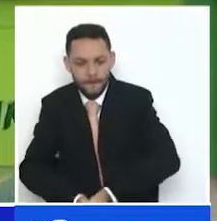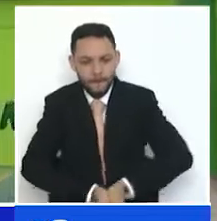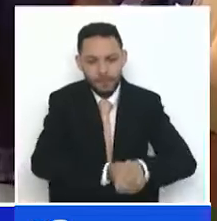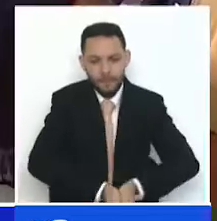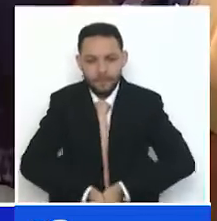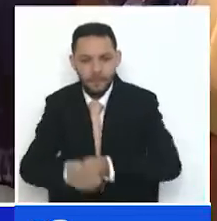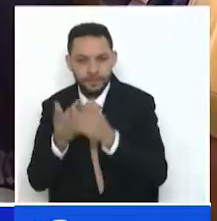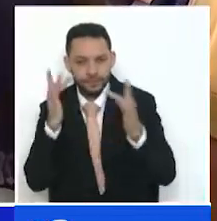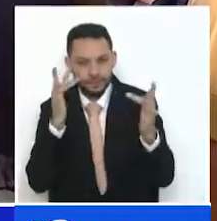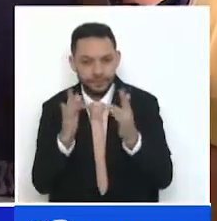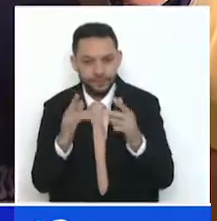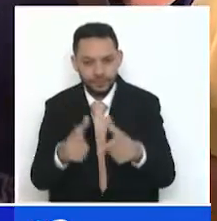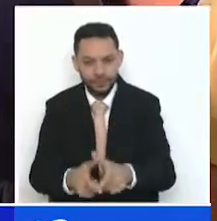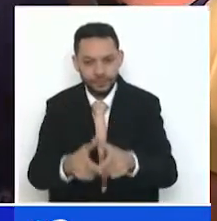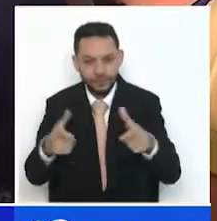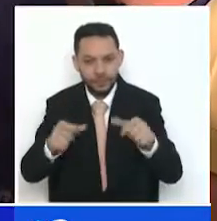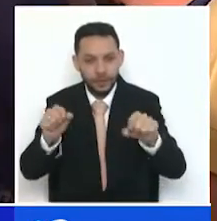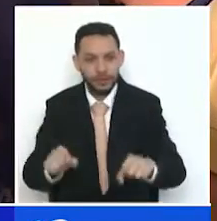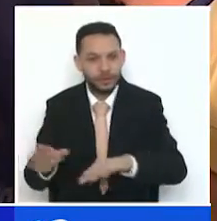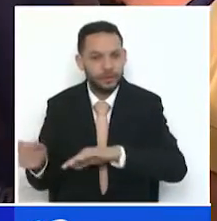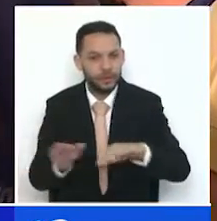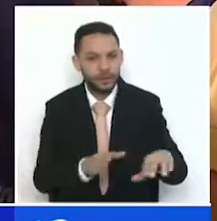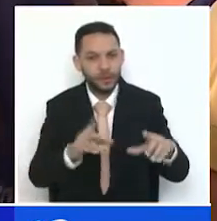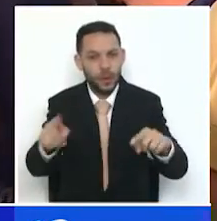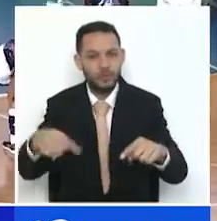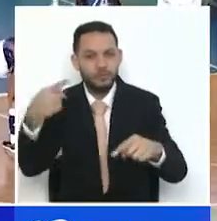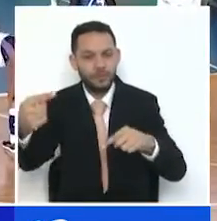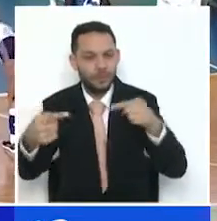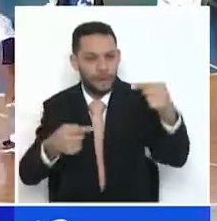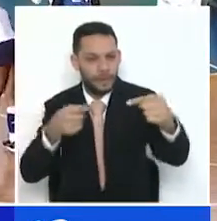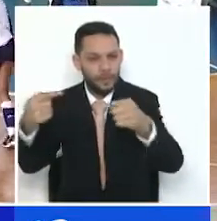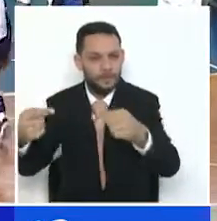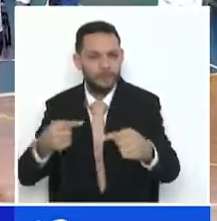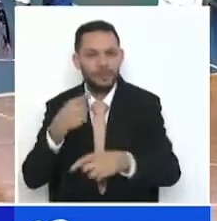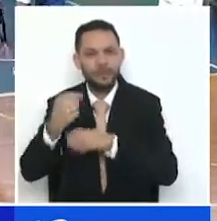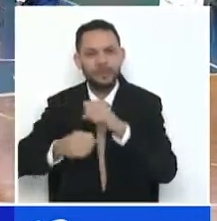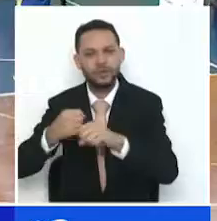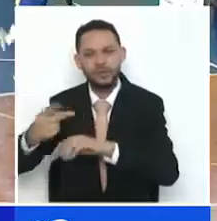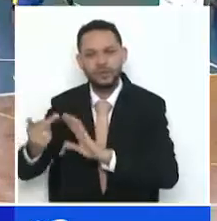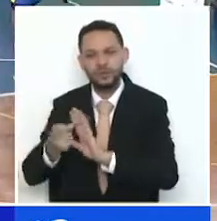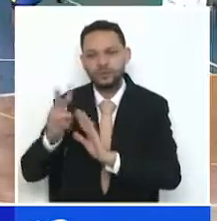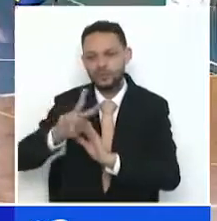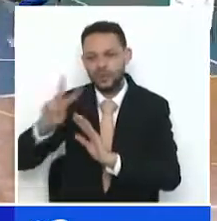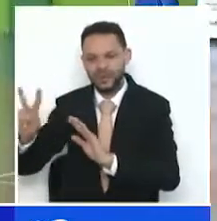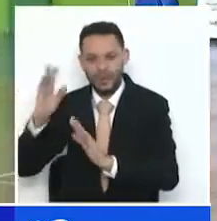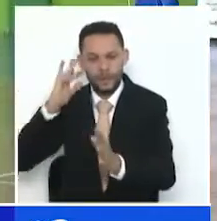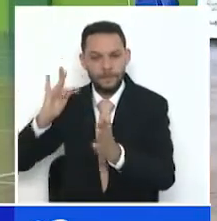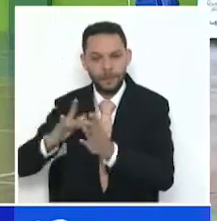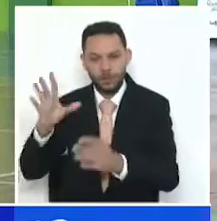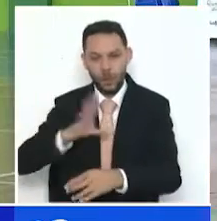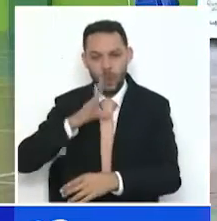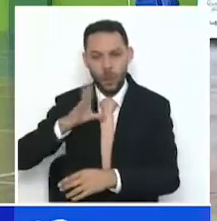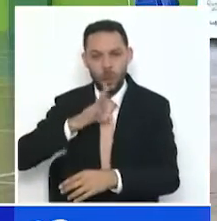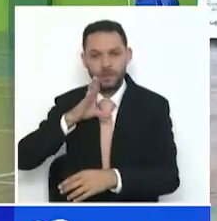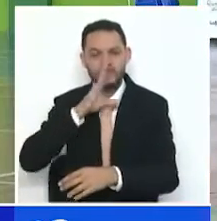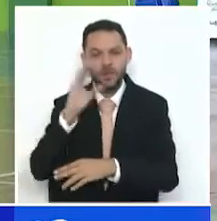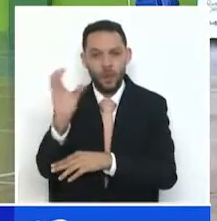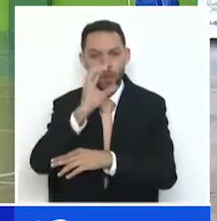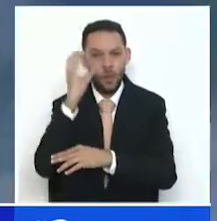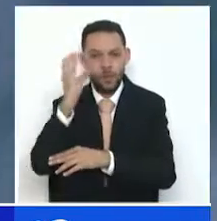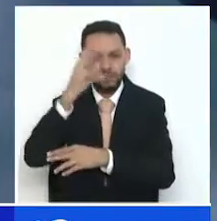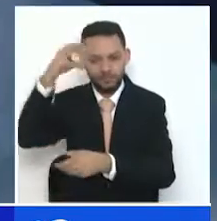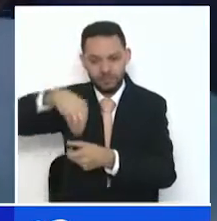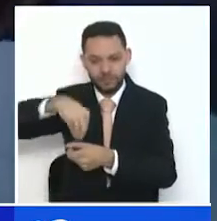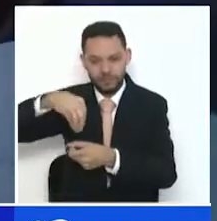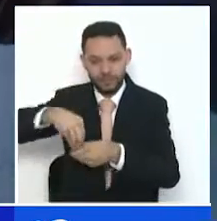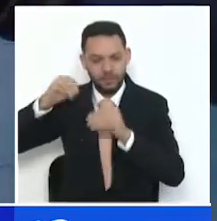vez más. Con aras de lograr los 2 cupos al Campeonato Mundial de Voleibol en 2022, es un honor para la ciudad contar con la presencia de la Selección Colombia para hacer puente